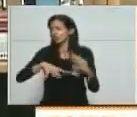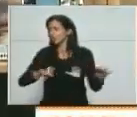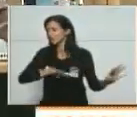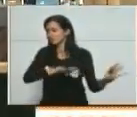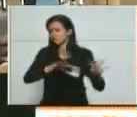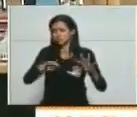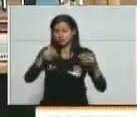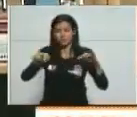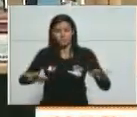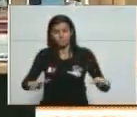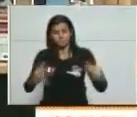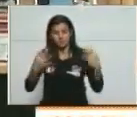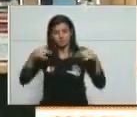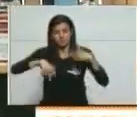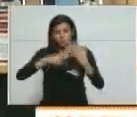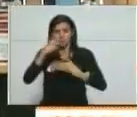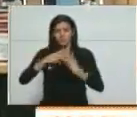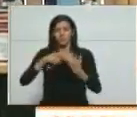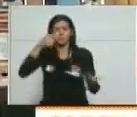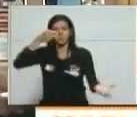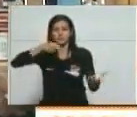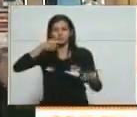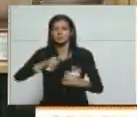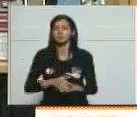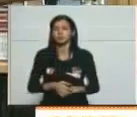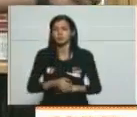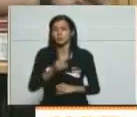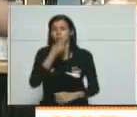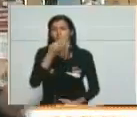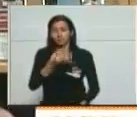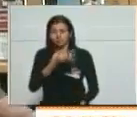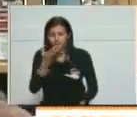Entonces, no, porque entonces dice no. Buenas tardes, señora.